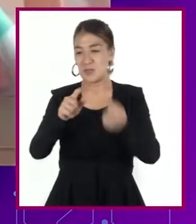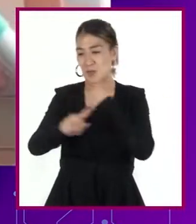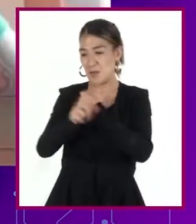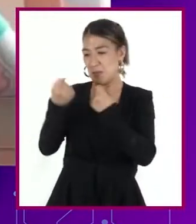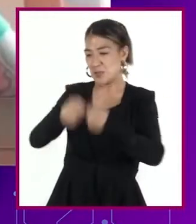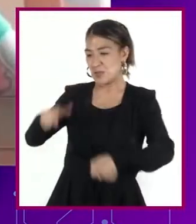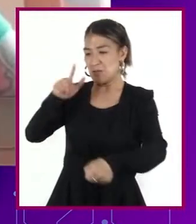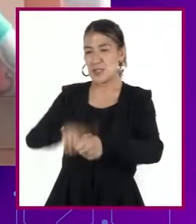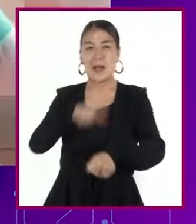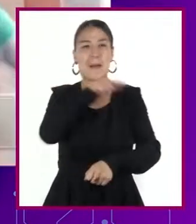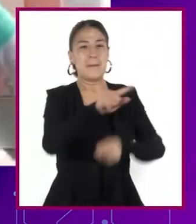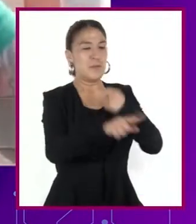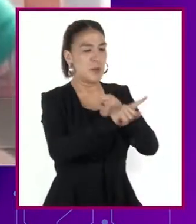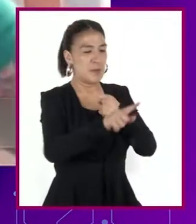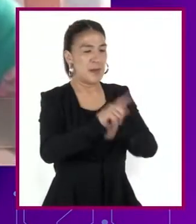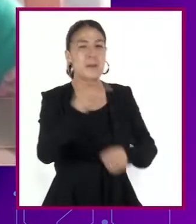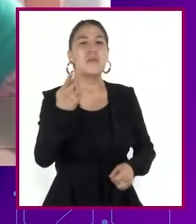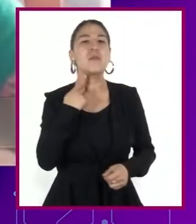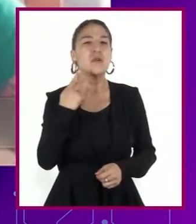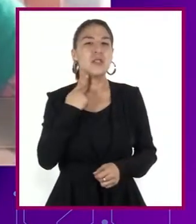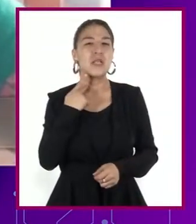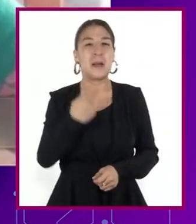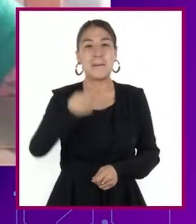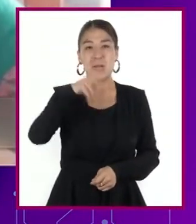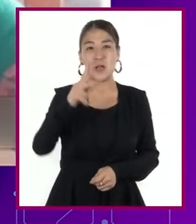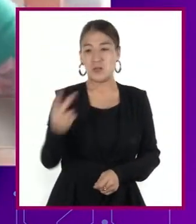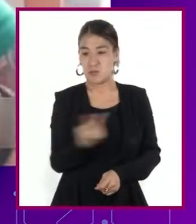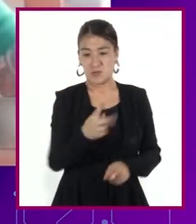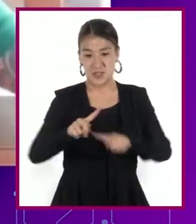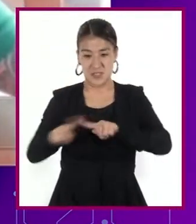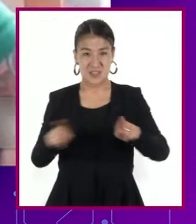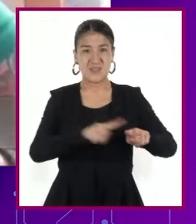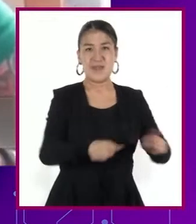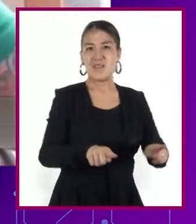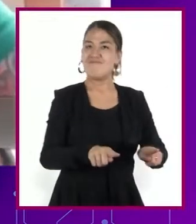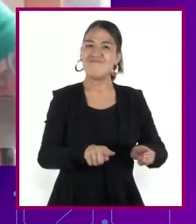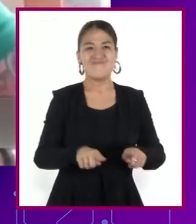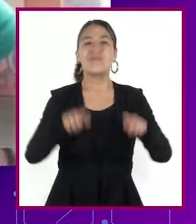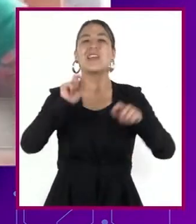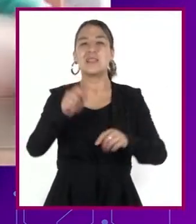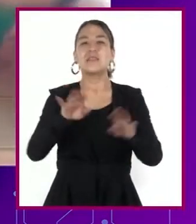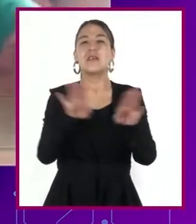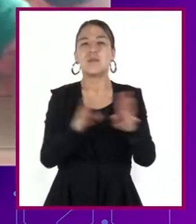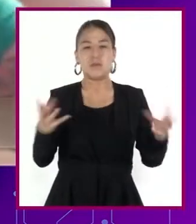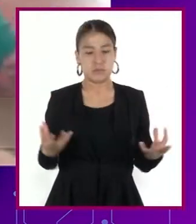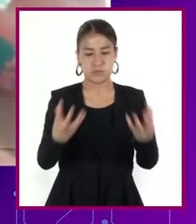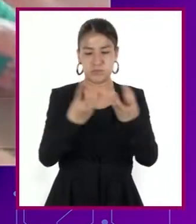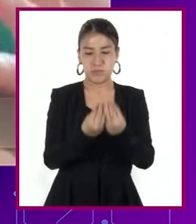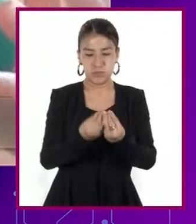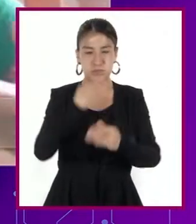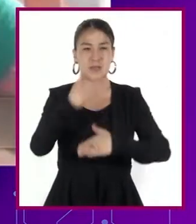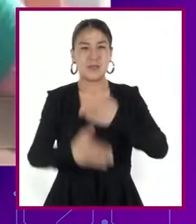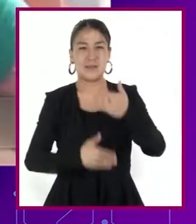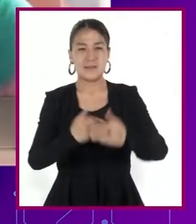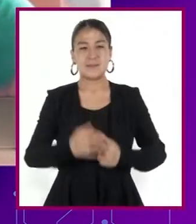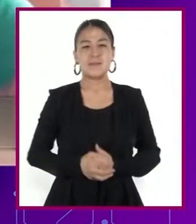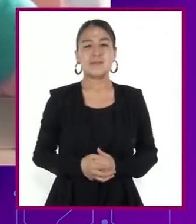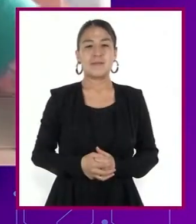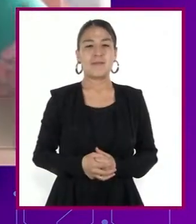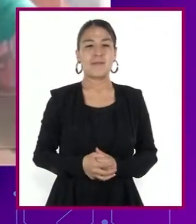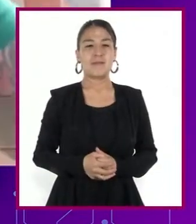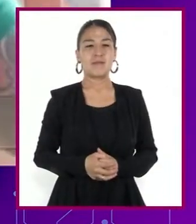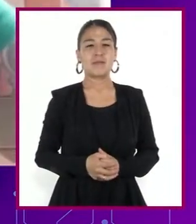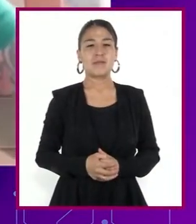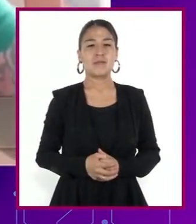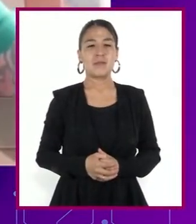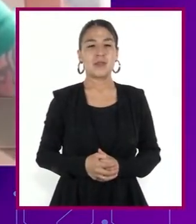y conflictos políticos. Sin embargo, no son diferentes, son un proceso, ¿no? Cuando mencionamos que